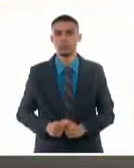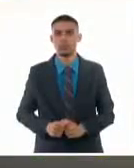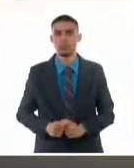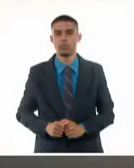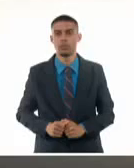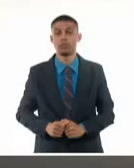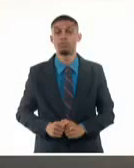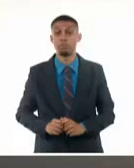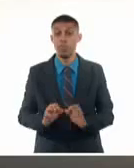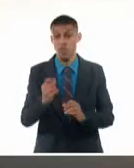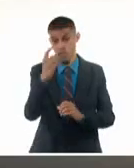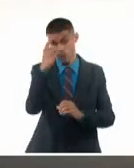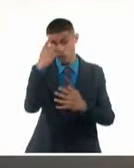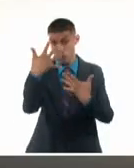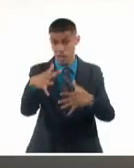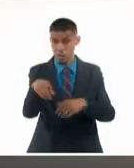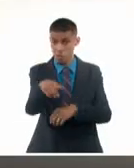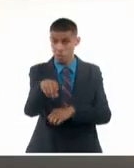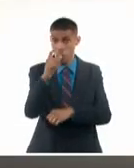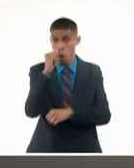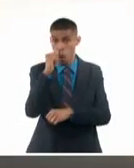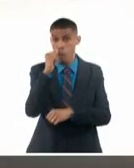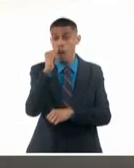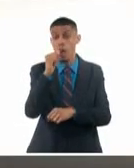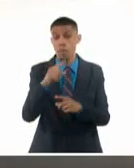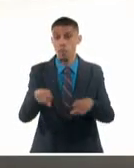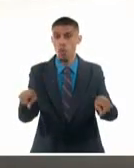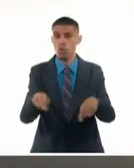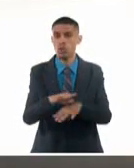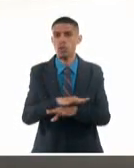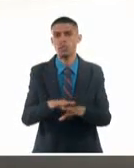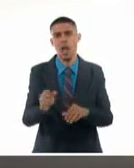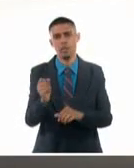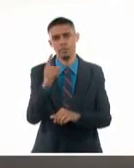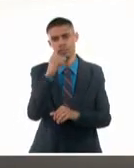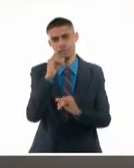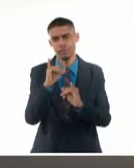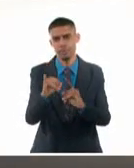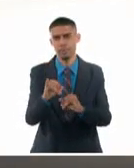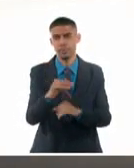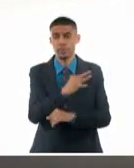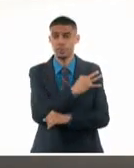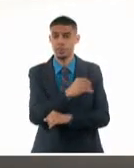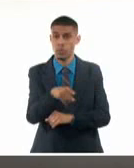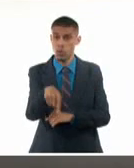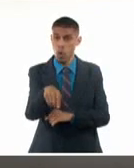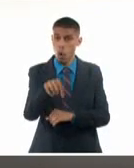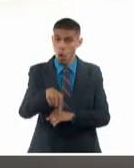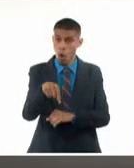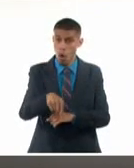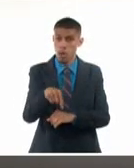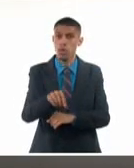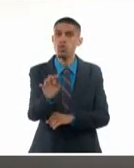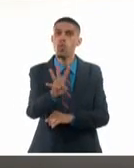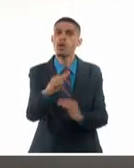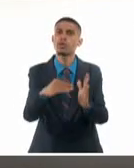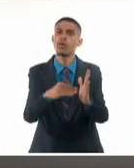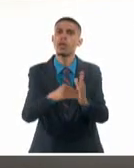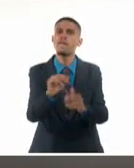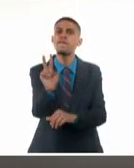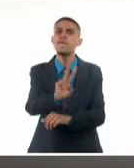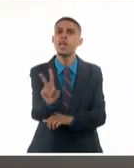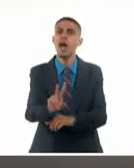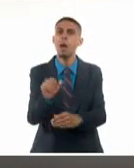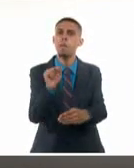Con la felicitación al músico cubano Kiki Corona y la invitación a que usted se acerque hoy a La Piragua, justo a las 4 de la tarde, para que